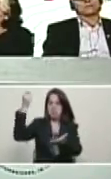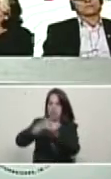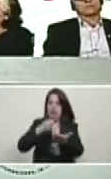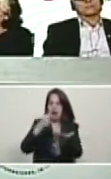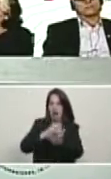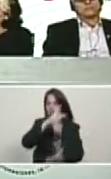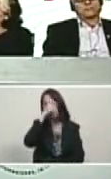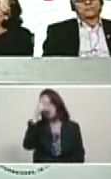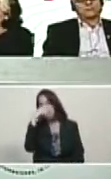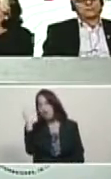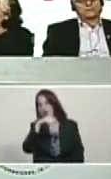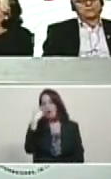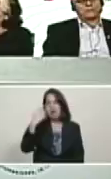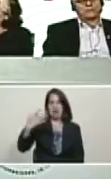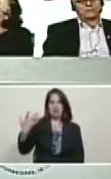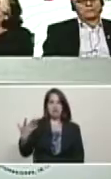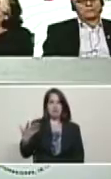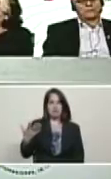droga